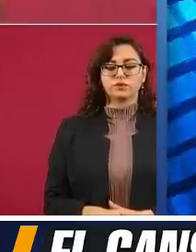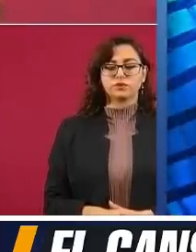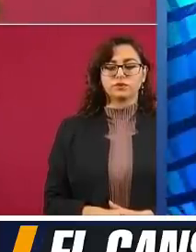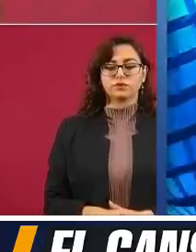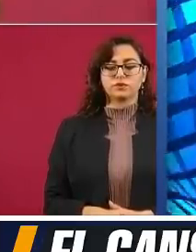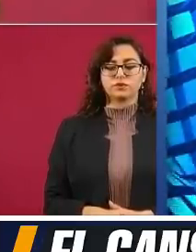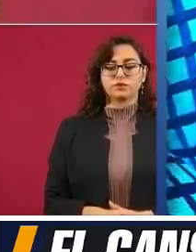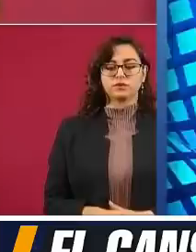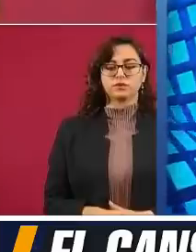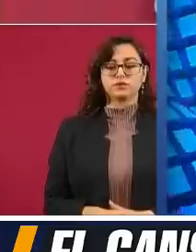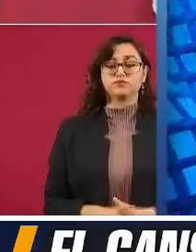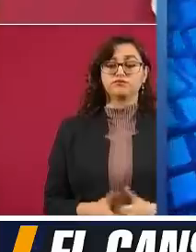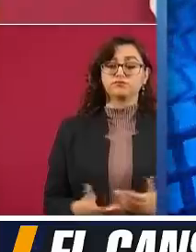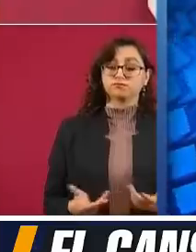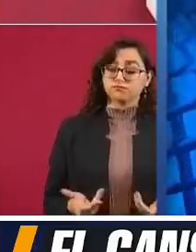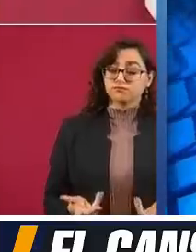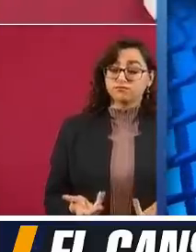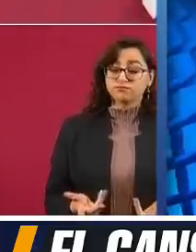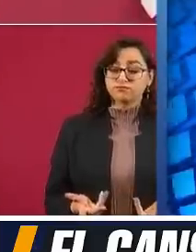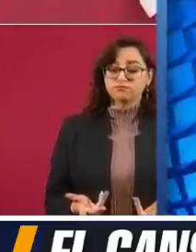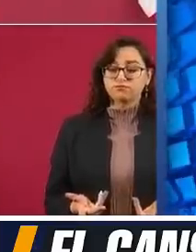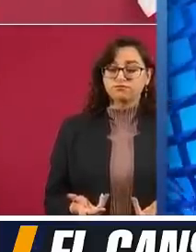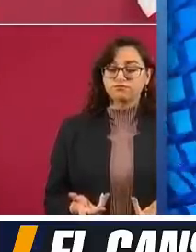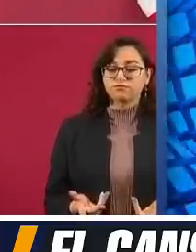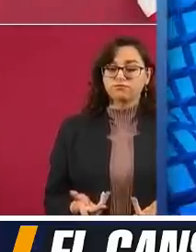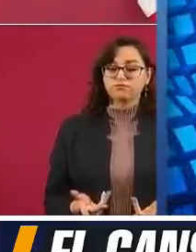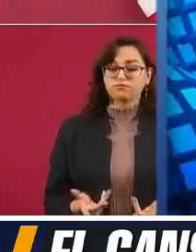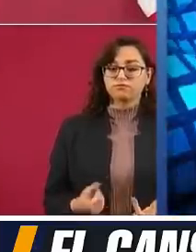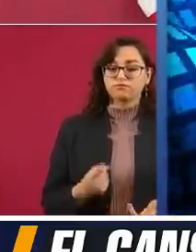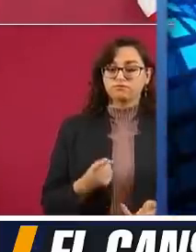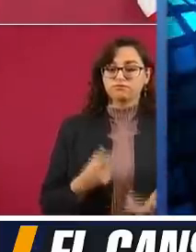se tenga a una representante